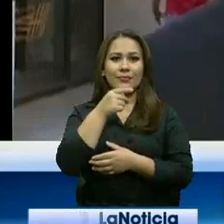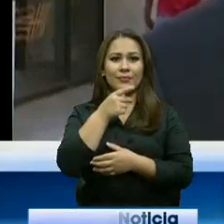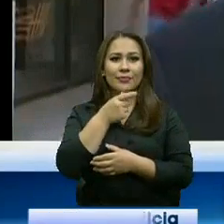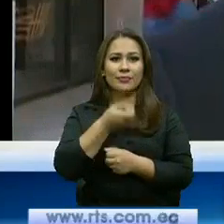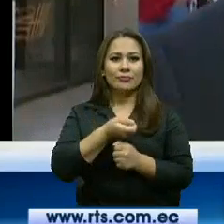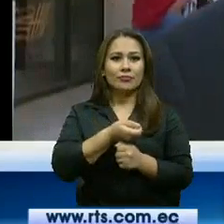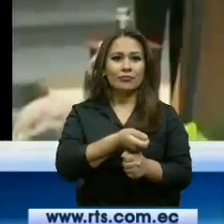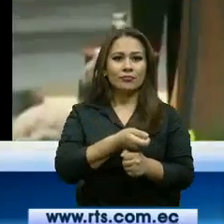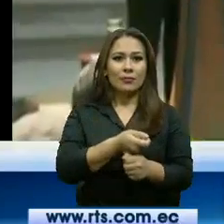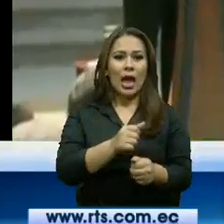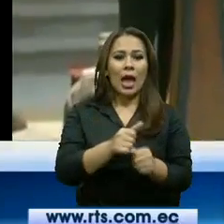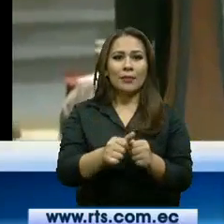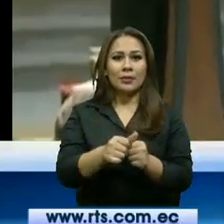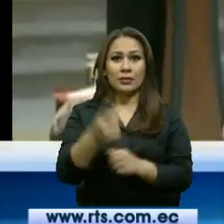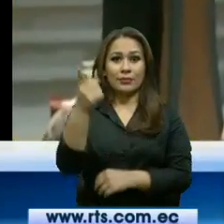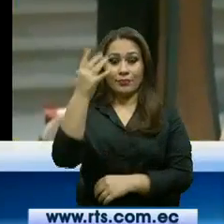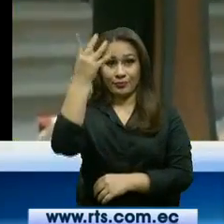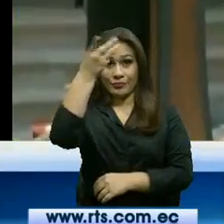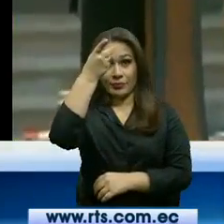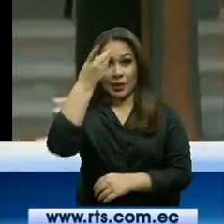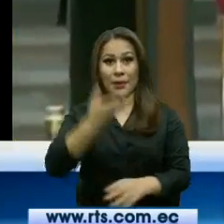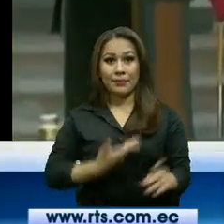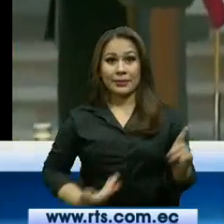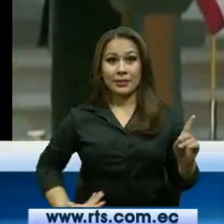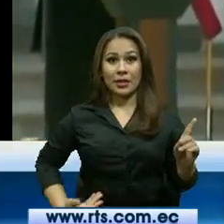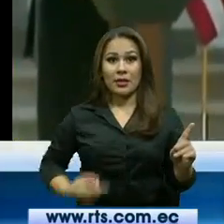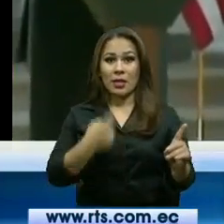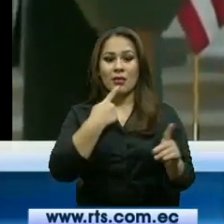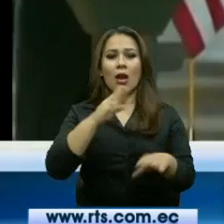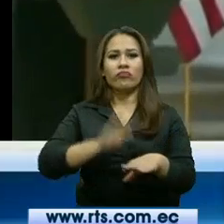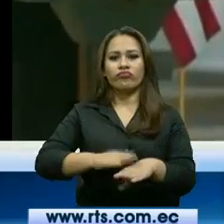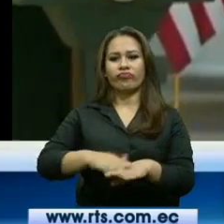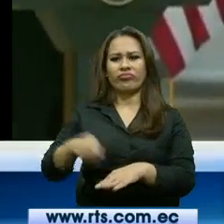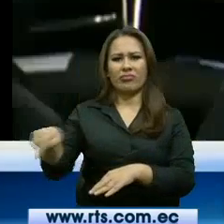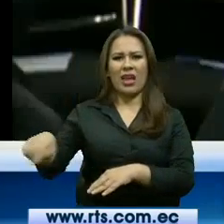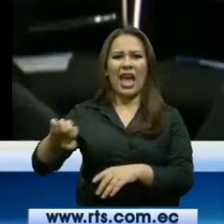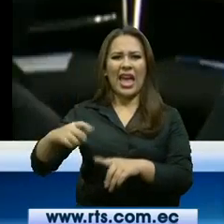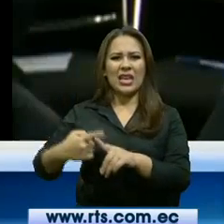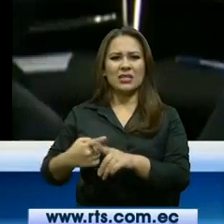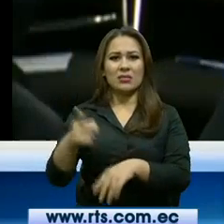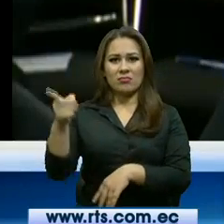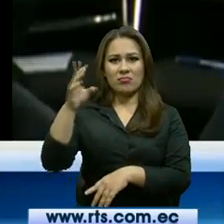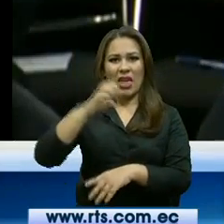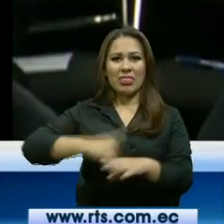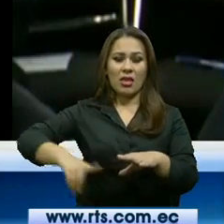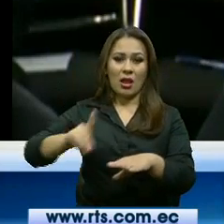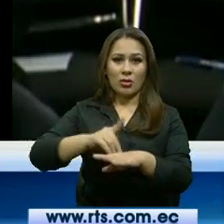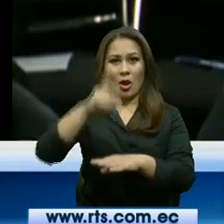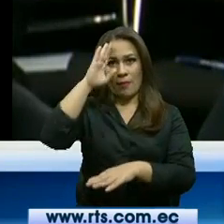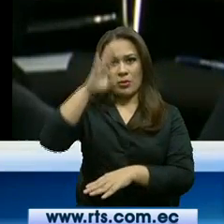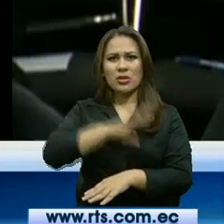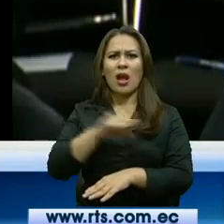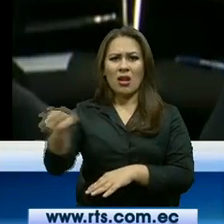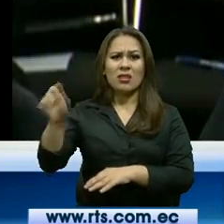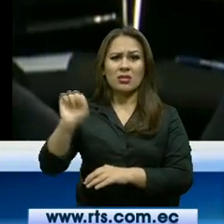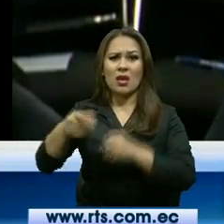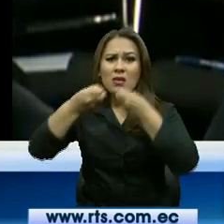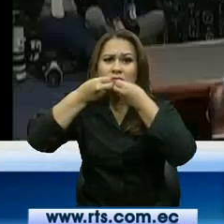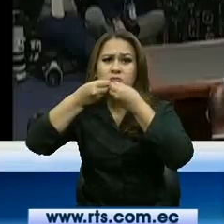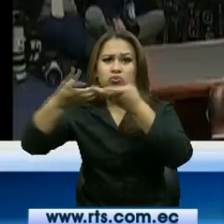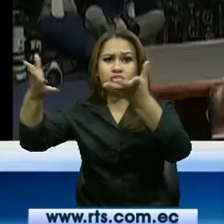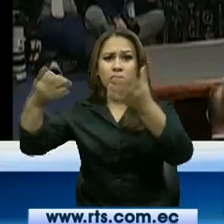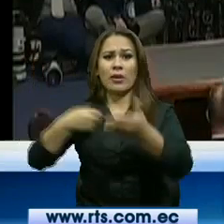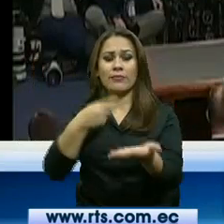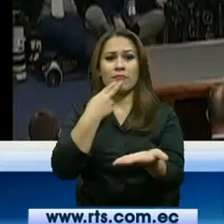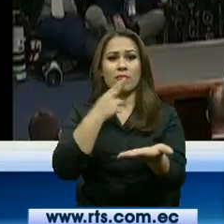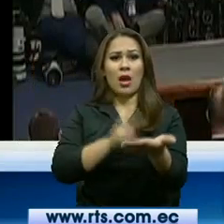de la administración? Trump en sus declaraciones hoy también acusó a Comey de ser un filtrador, en referencia a que admitió haber filtrado a la prensa un memorando